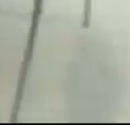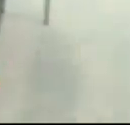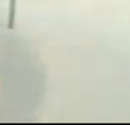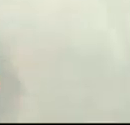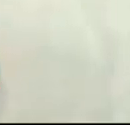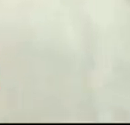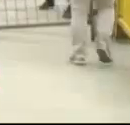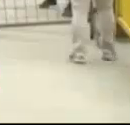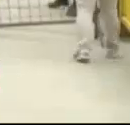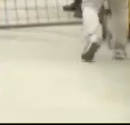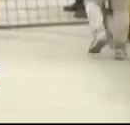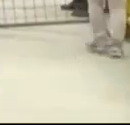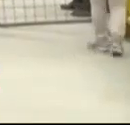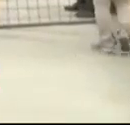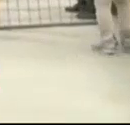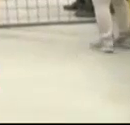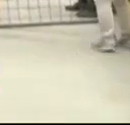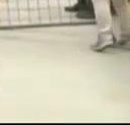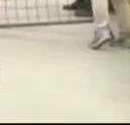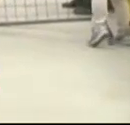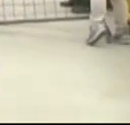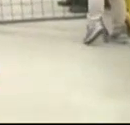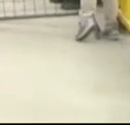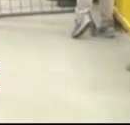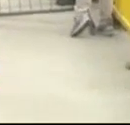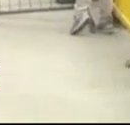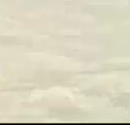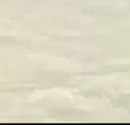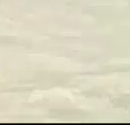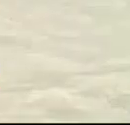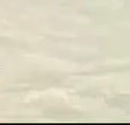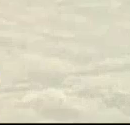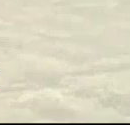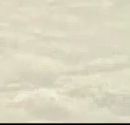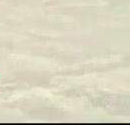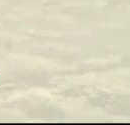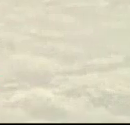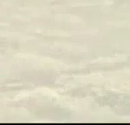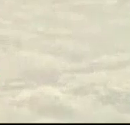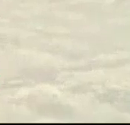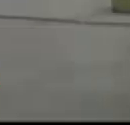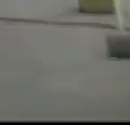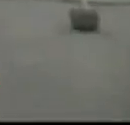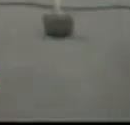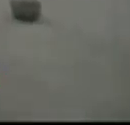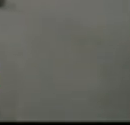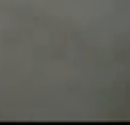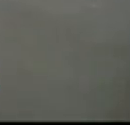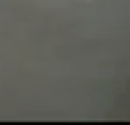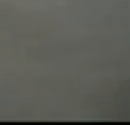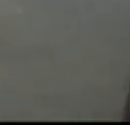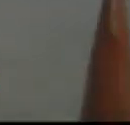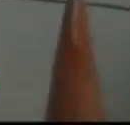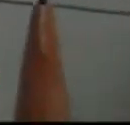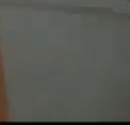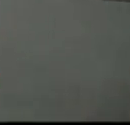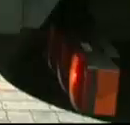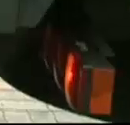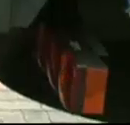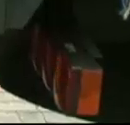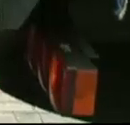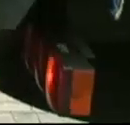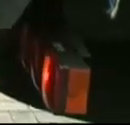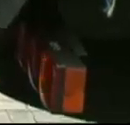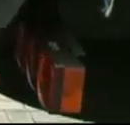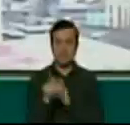Colombia para el control de las fronteras y que la restricción de circulación en los pasos fronterizos son para todas las personas, excepto para los